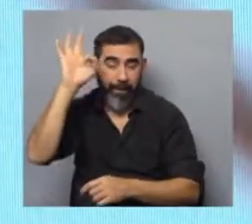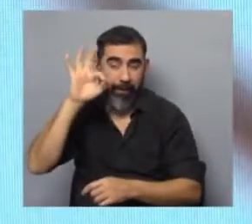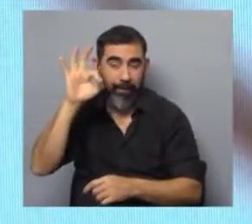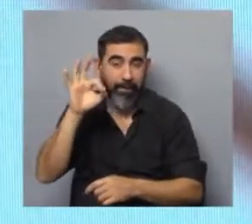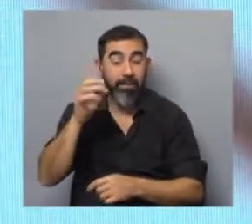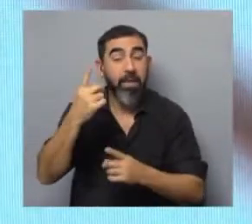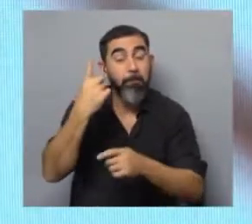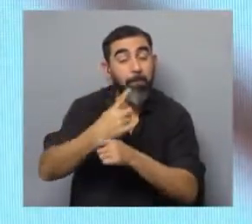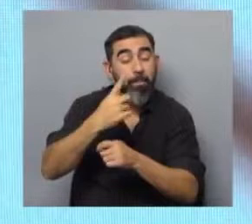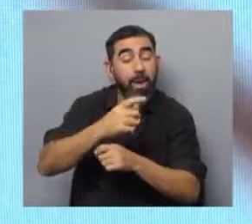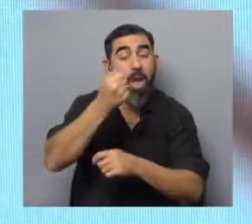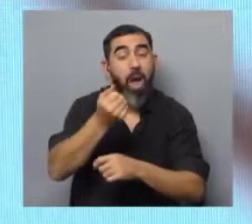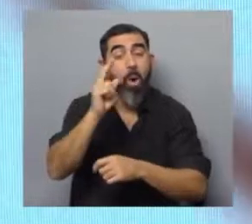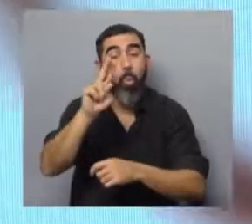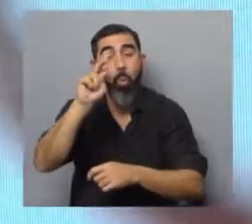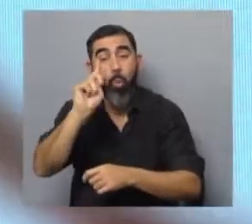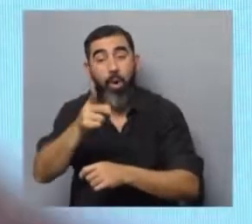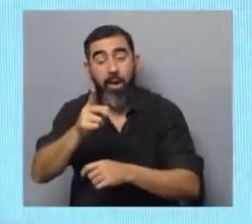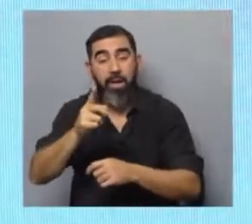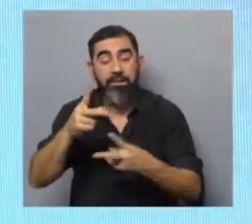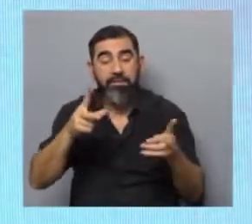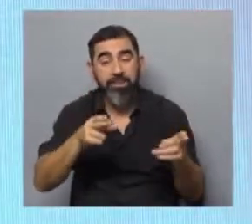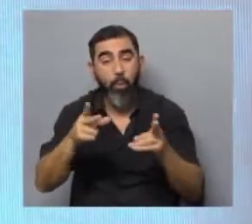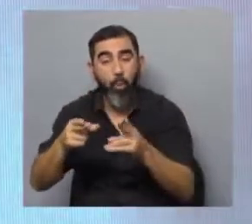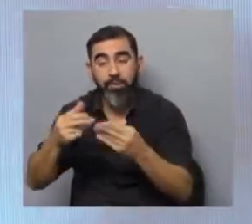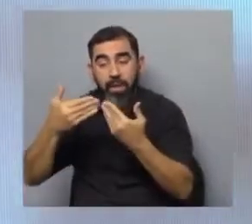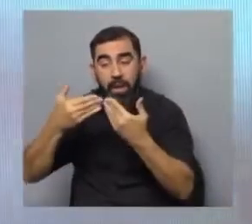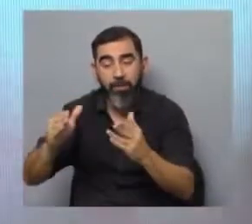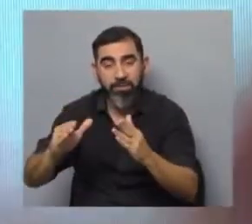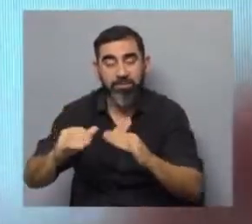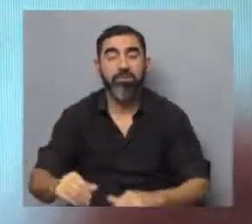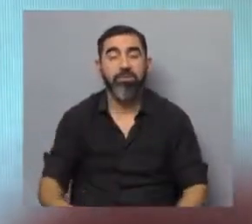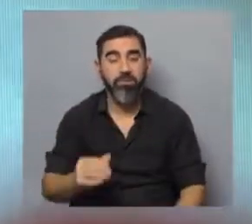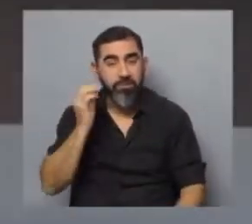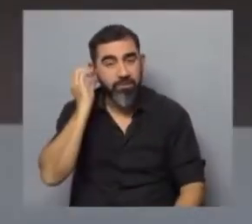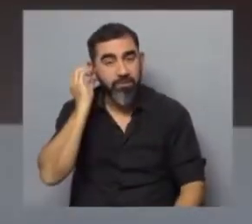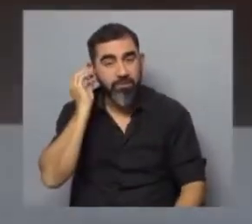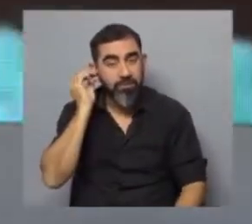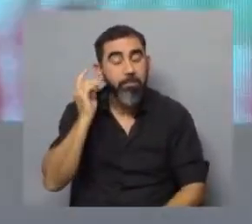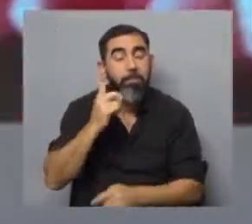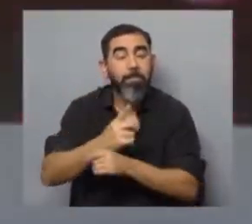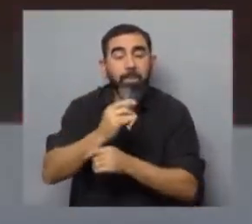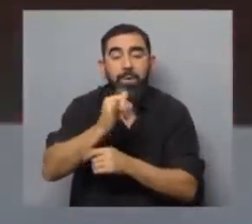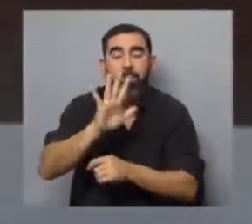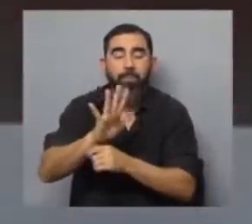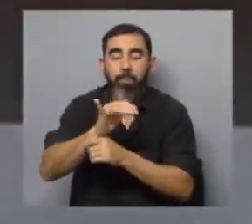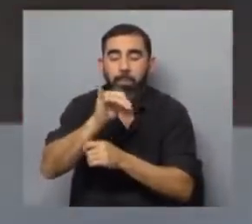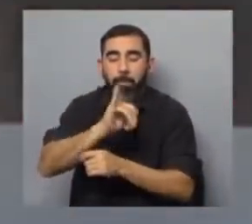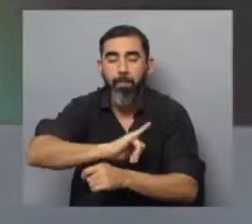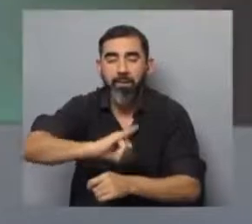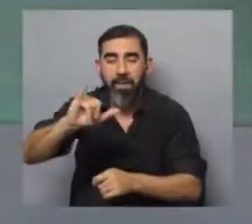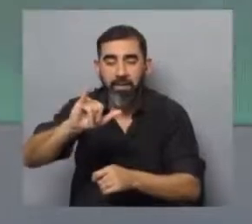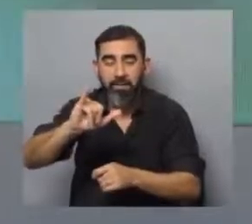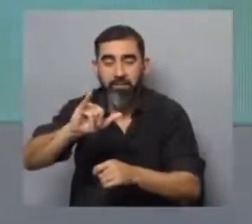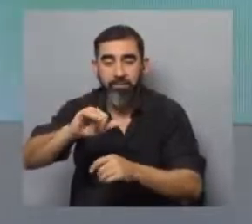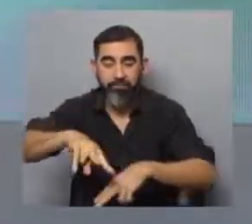primer AUG, que es la secuencia que se reconoce en el ARN mensajero para comenzar la síntesis proteica. Claro, es el primer mensaje que se lee para fabricar una